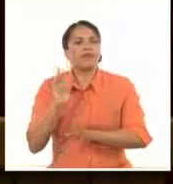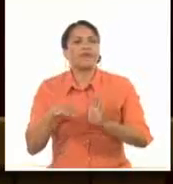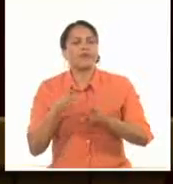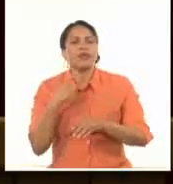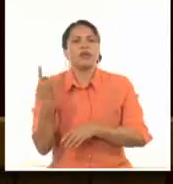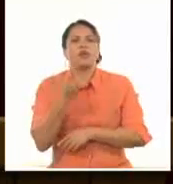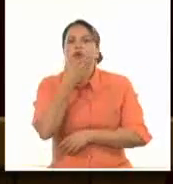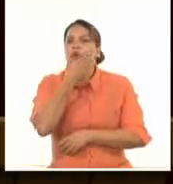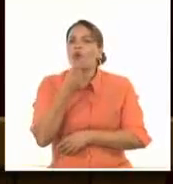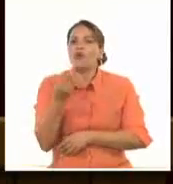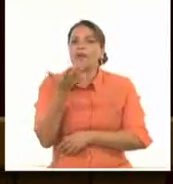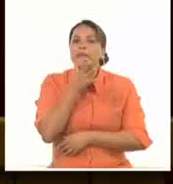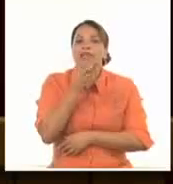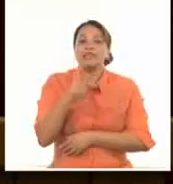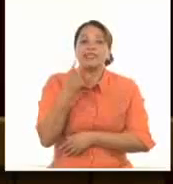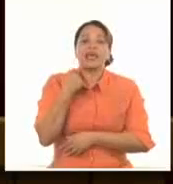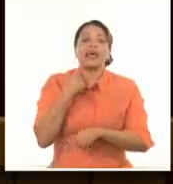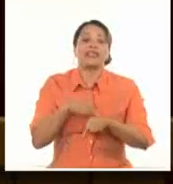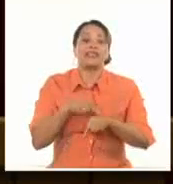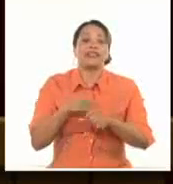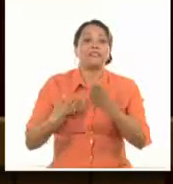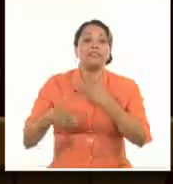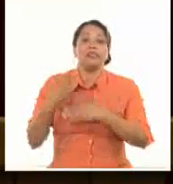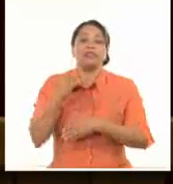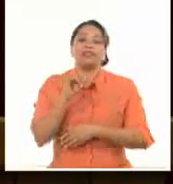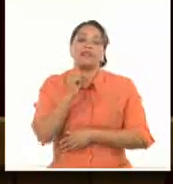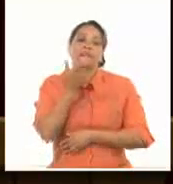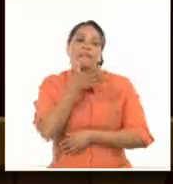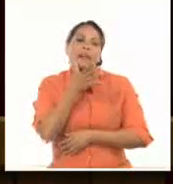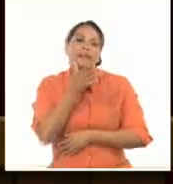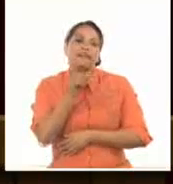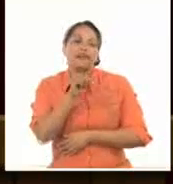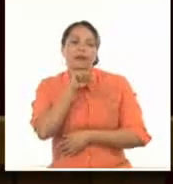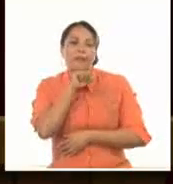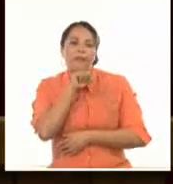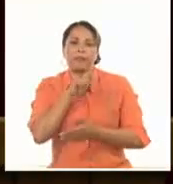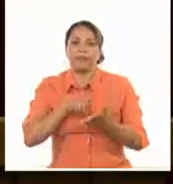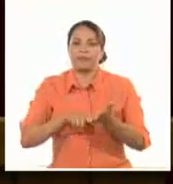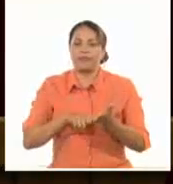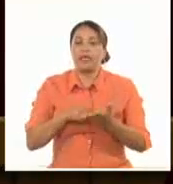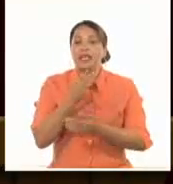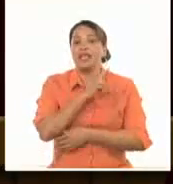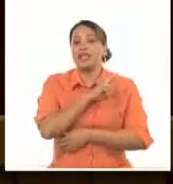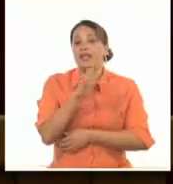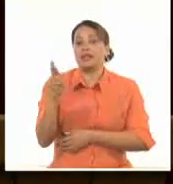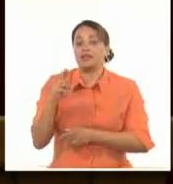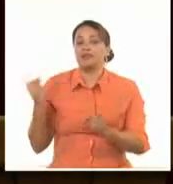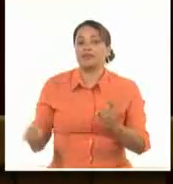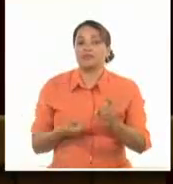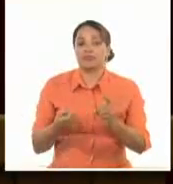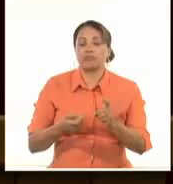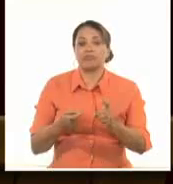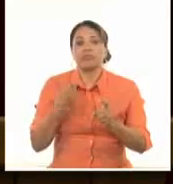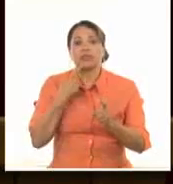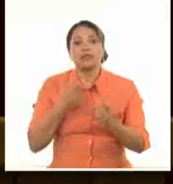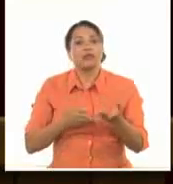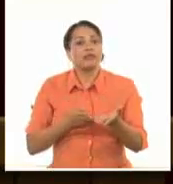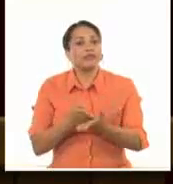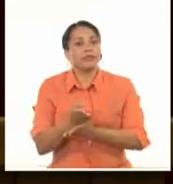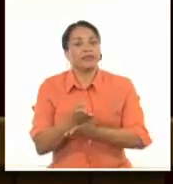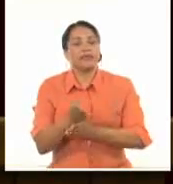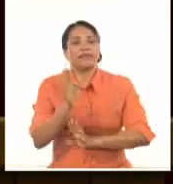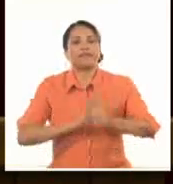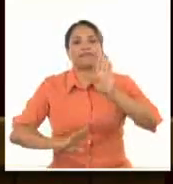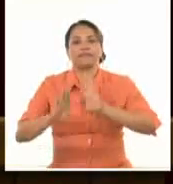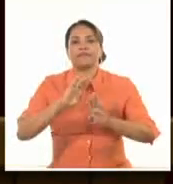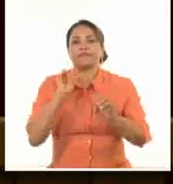se parecen más a su tiempo que a sus padres. La revolución tiene el enorme desafío de sostener y defender la obra